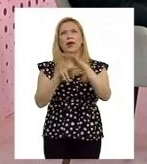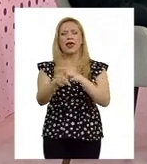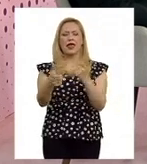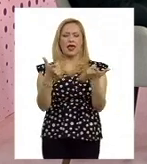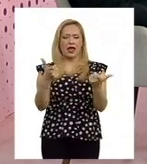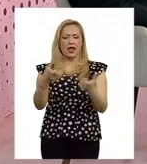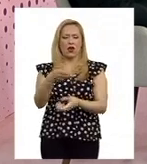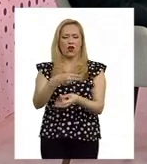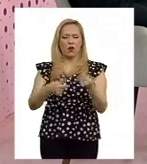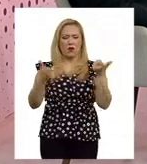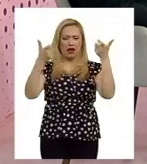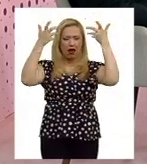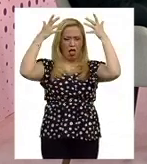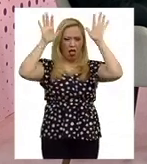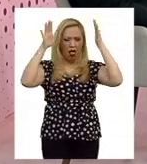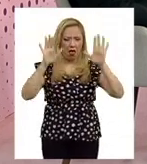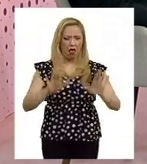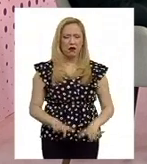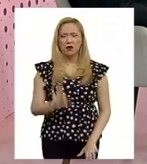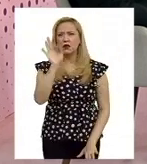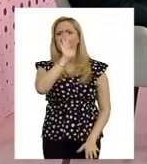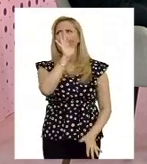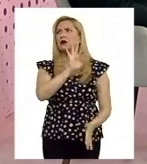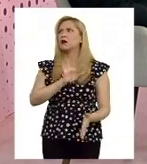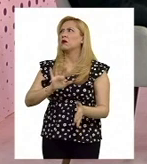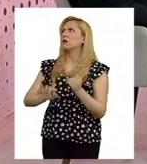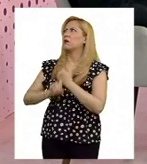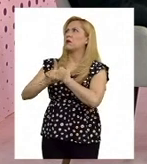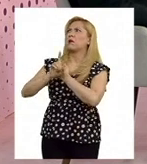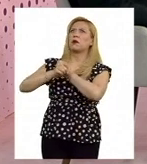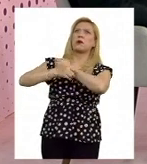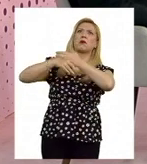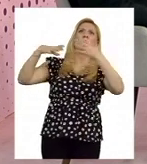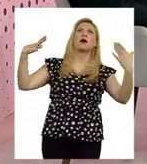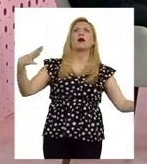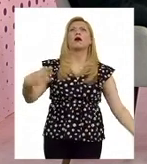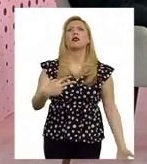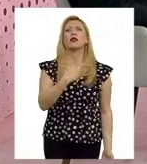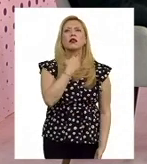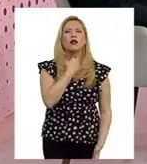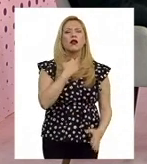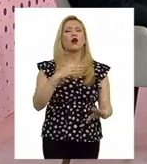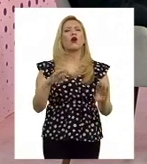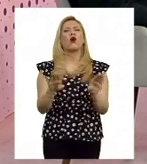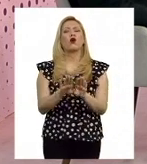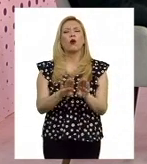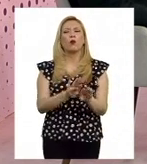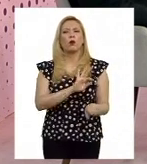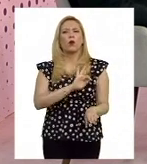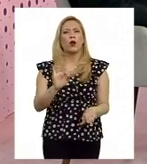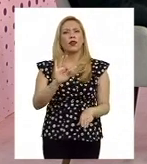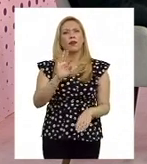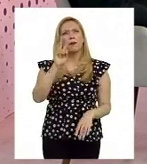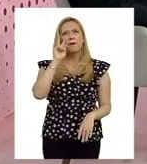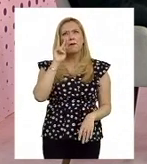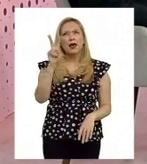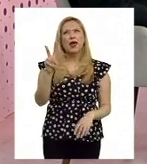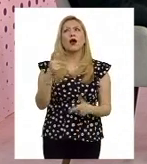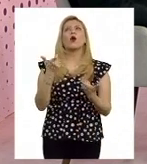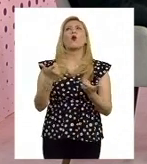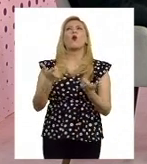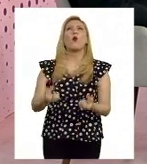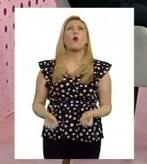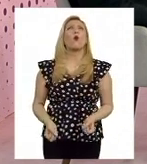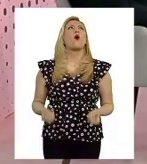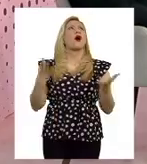estas afectaciones? ¿Cómo podemos ya de alguna manera hacernos una idea de lo que cuesta